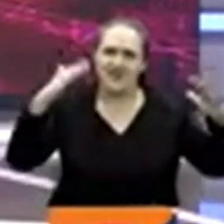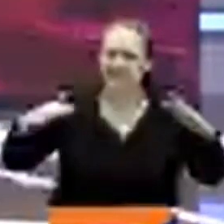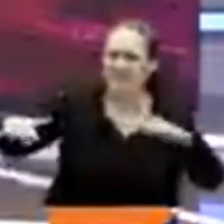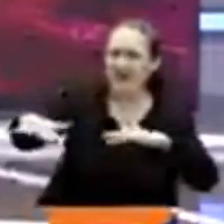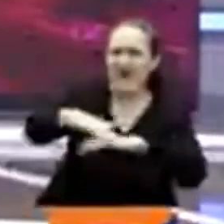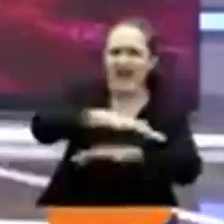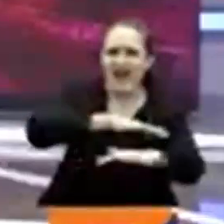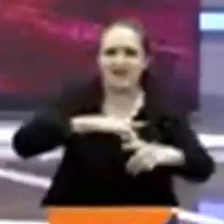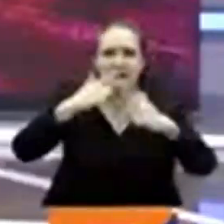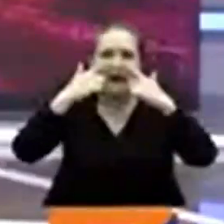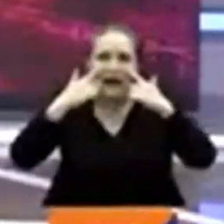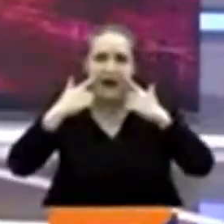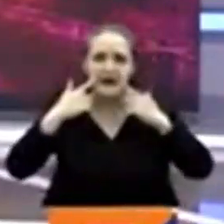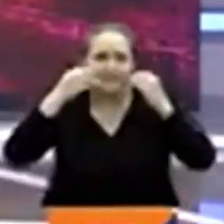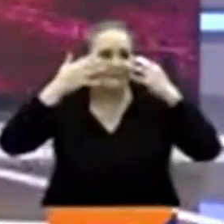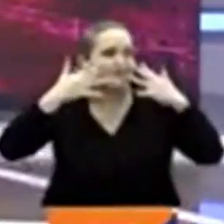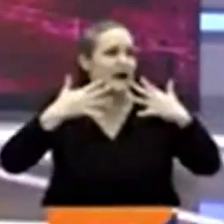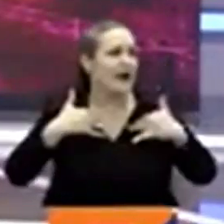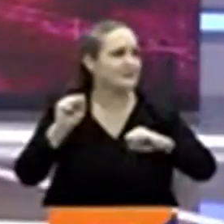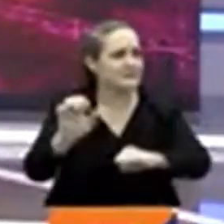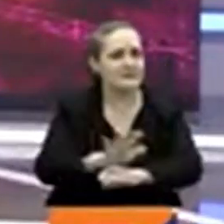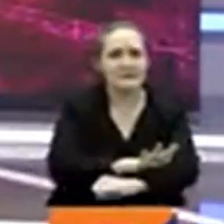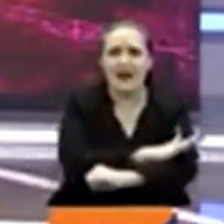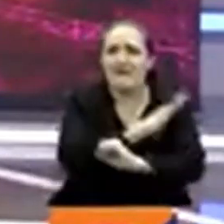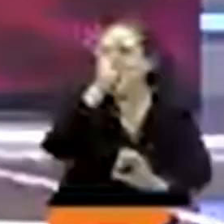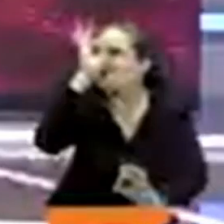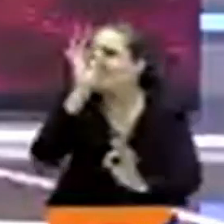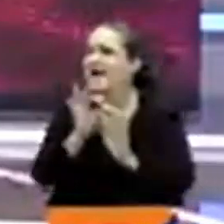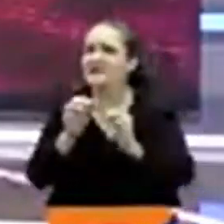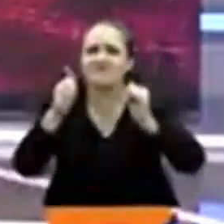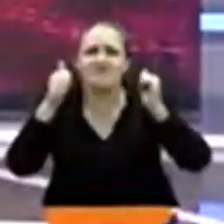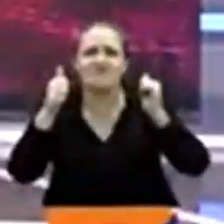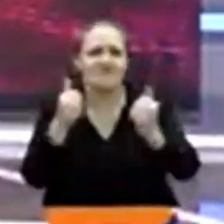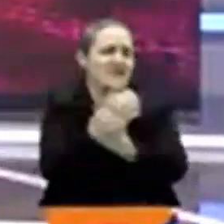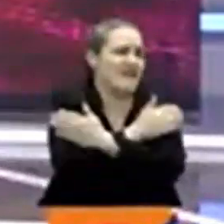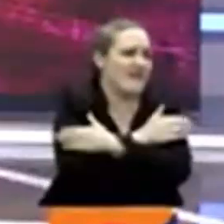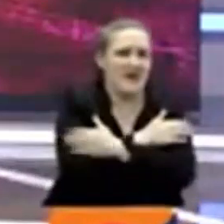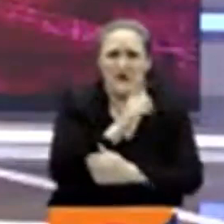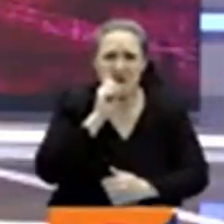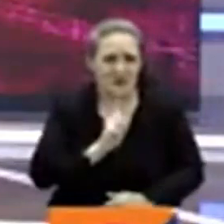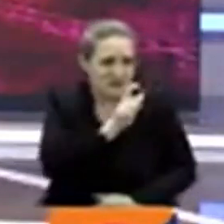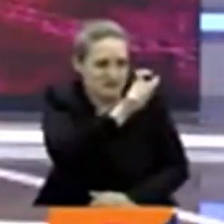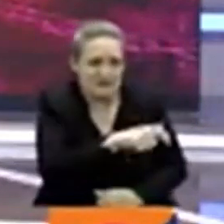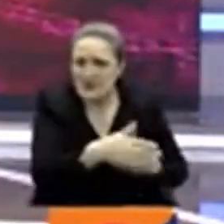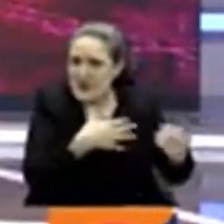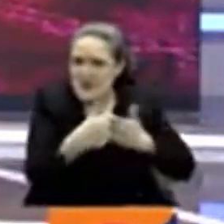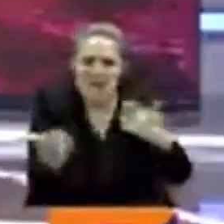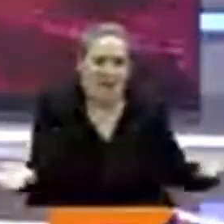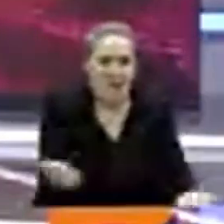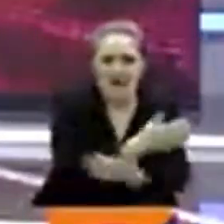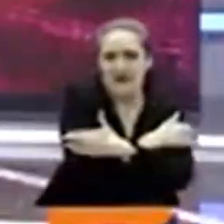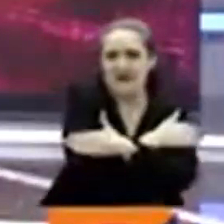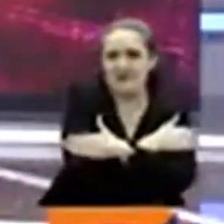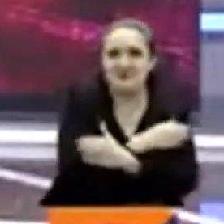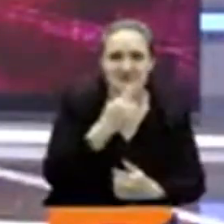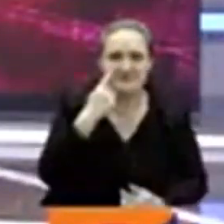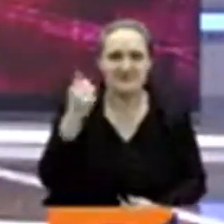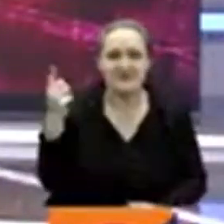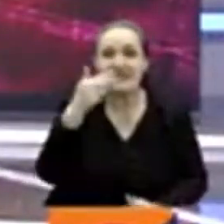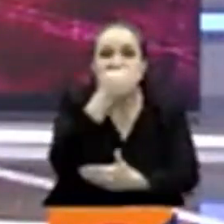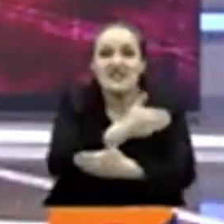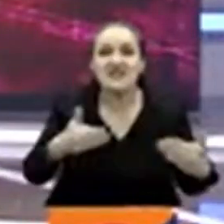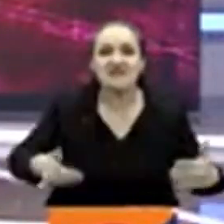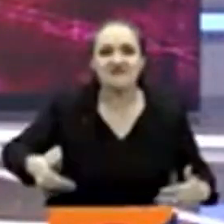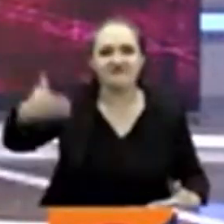Entre lágrimas, abrazos con desconocidos y la fe restaurada en su equipo de fútbol, pequeños y grandes conocieron esa sensación que se